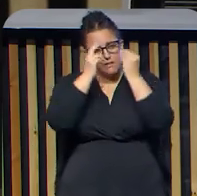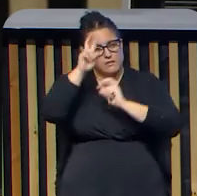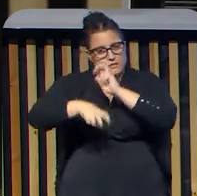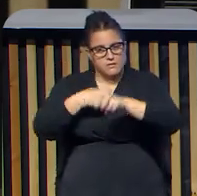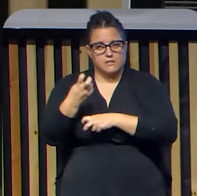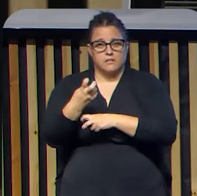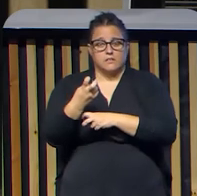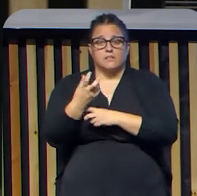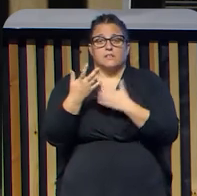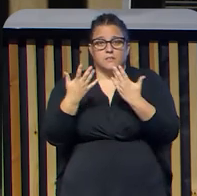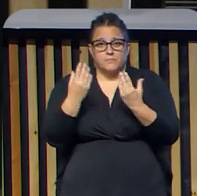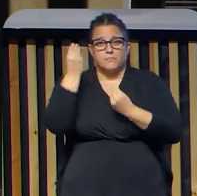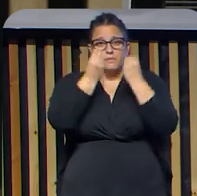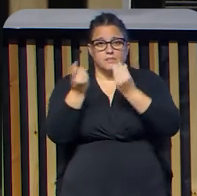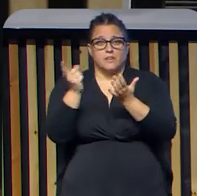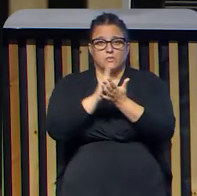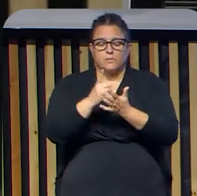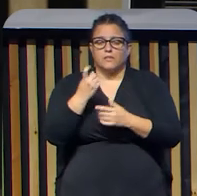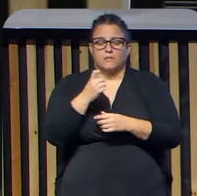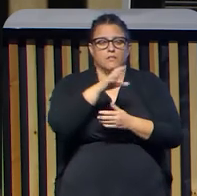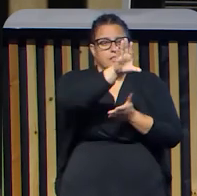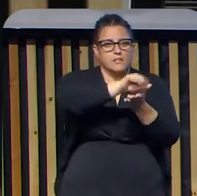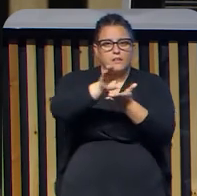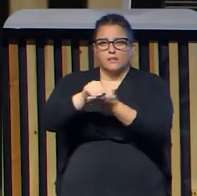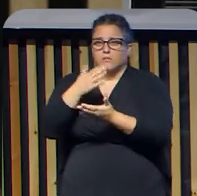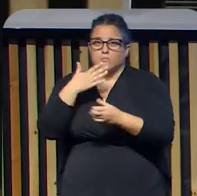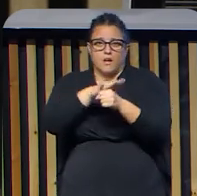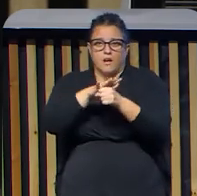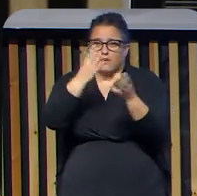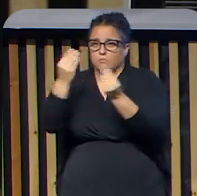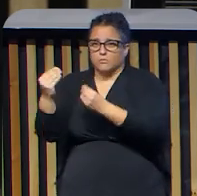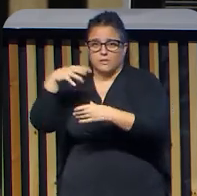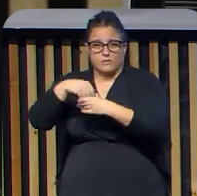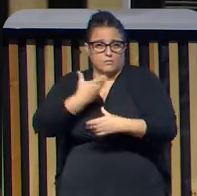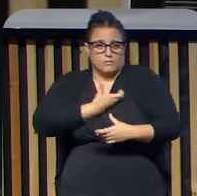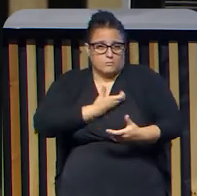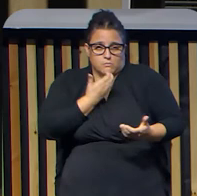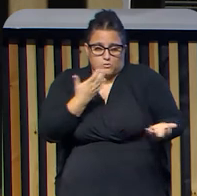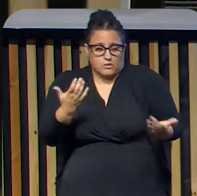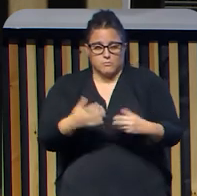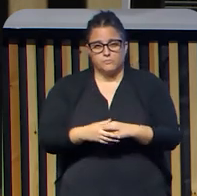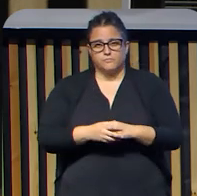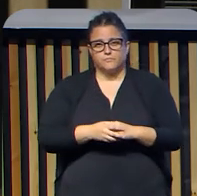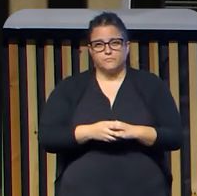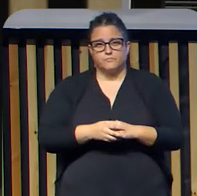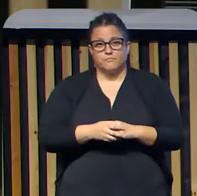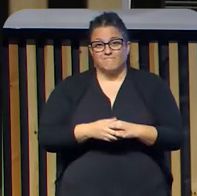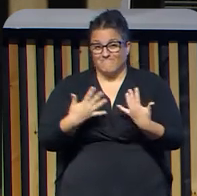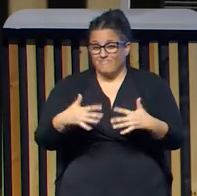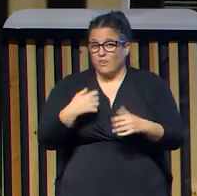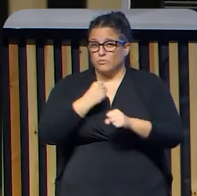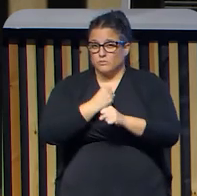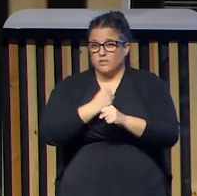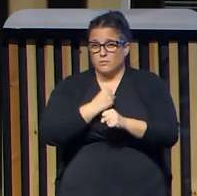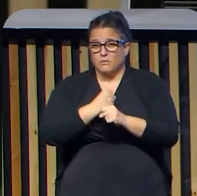eso es un trabajo potente que sacude mucho toda la estructura pero precisamente porque la sacude mucho